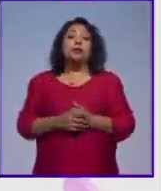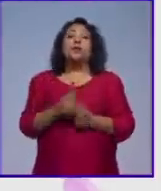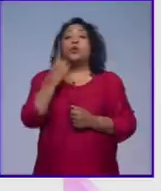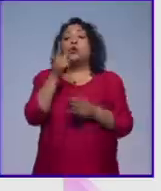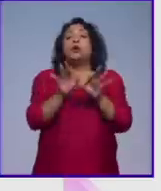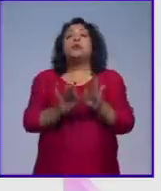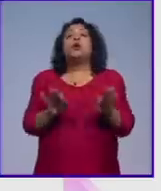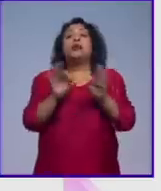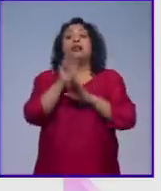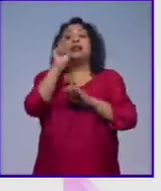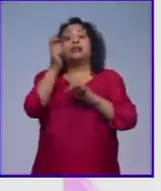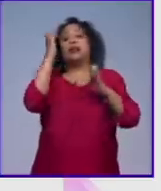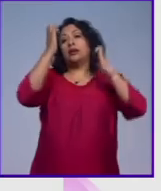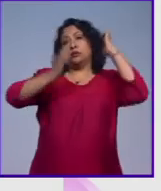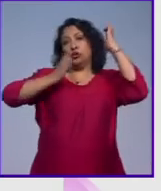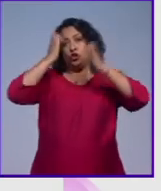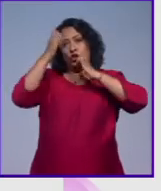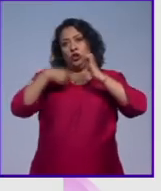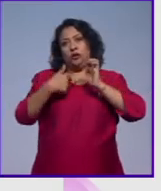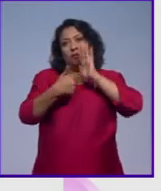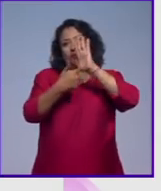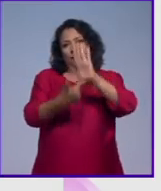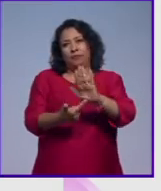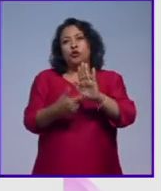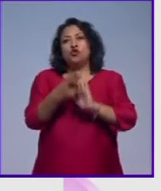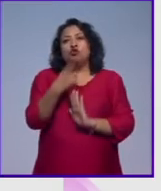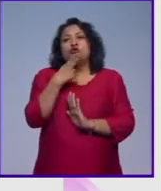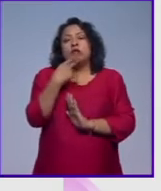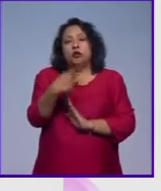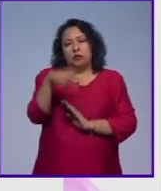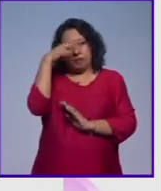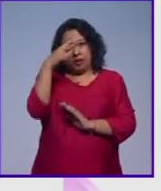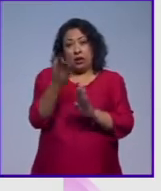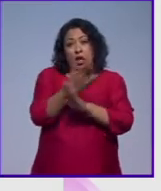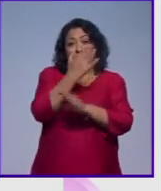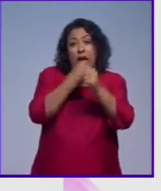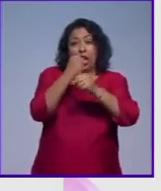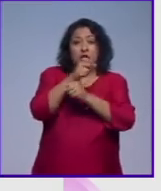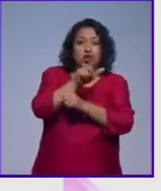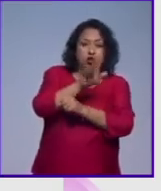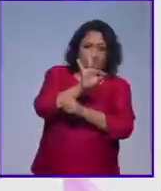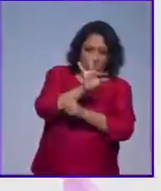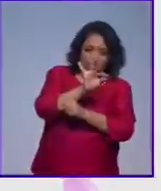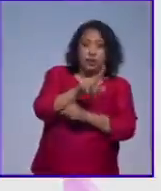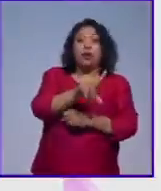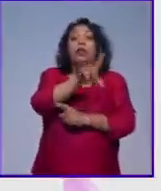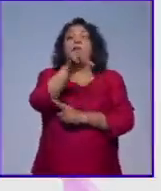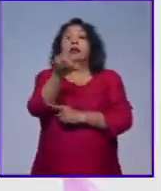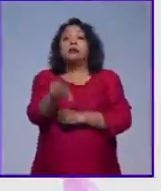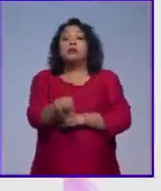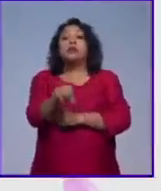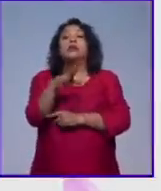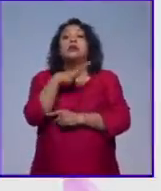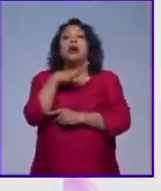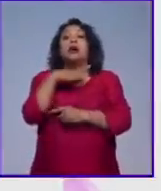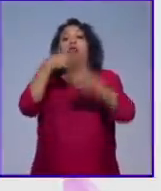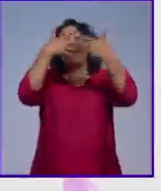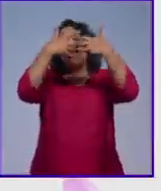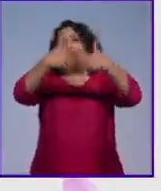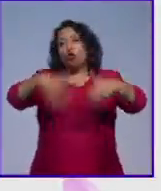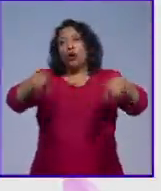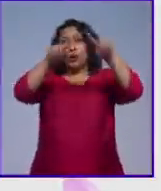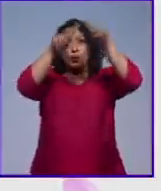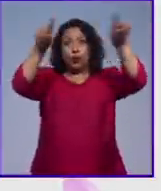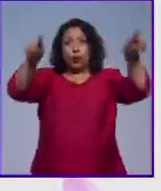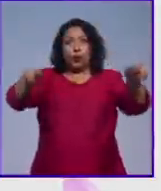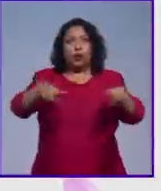muy importante es una exposición donde voy a presentar joyas de México de los años 40. Después de eso voy a develar un mural que